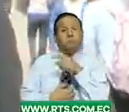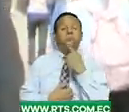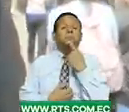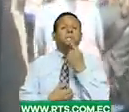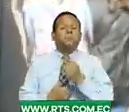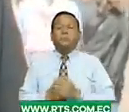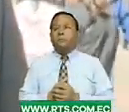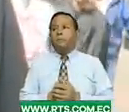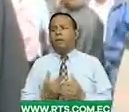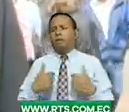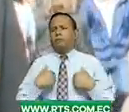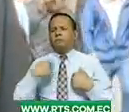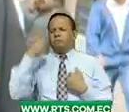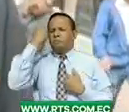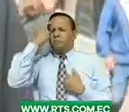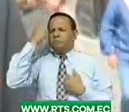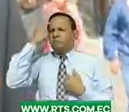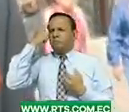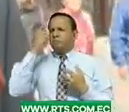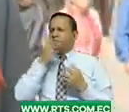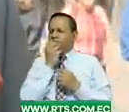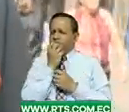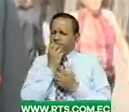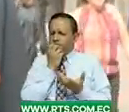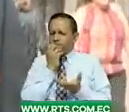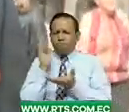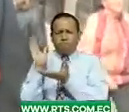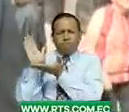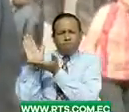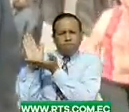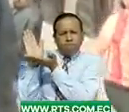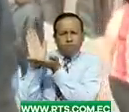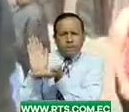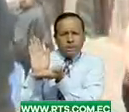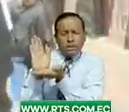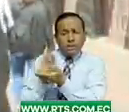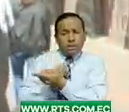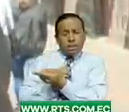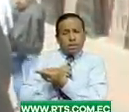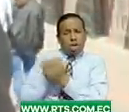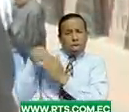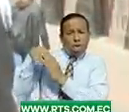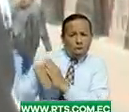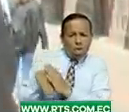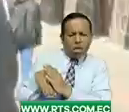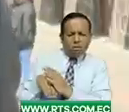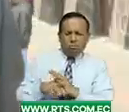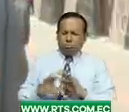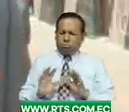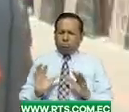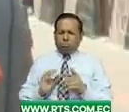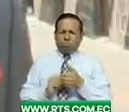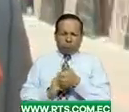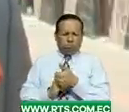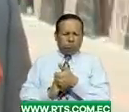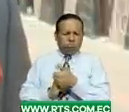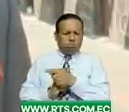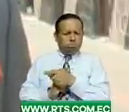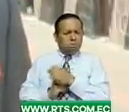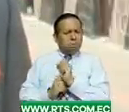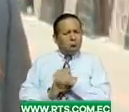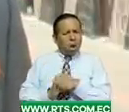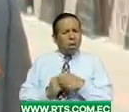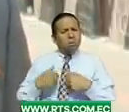periodo crítico. Sí, yo como administrador conozco que para los pensionistas tenemos